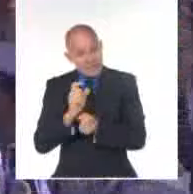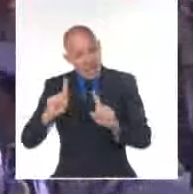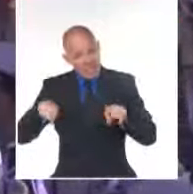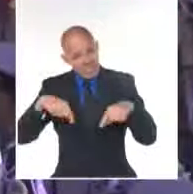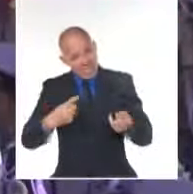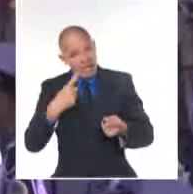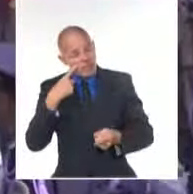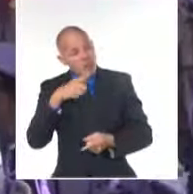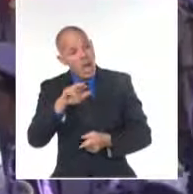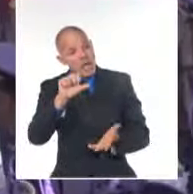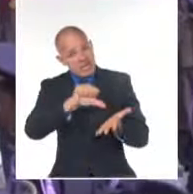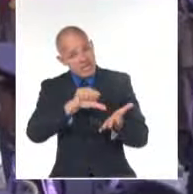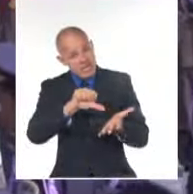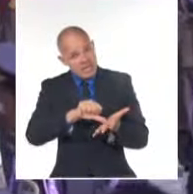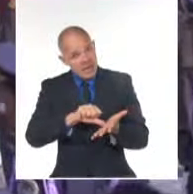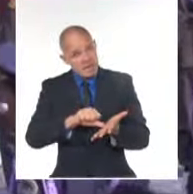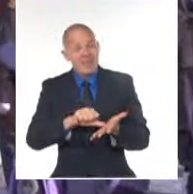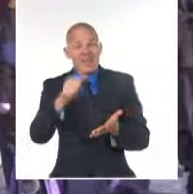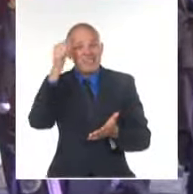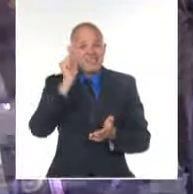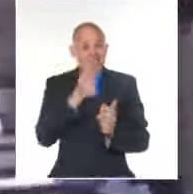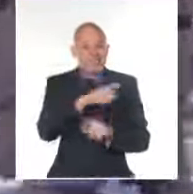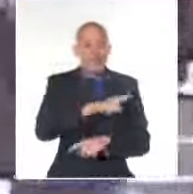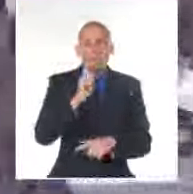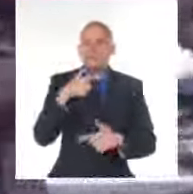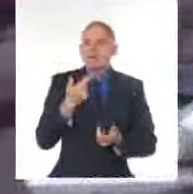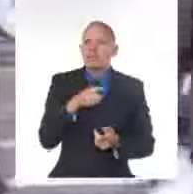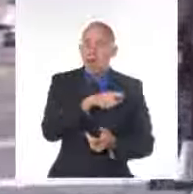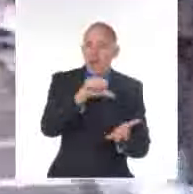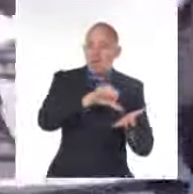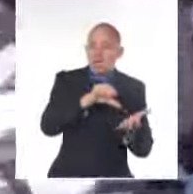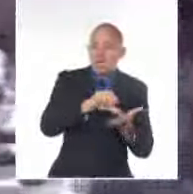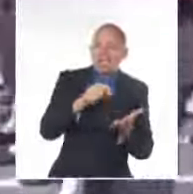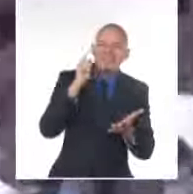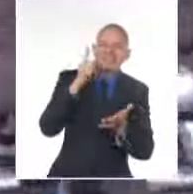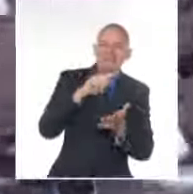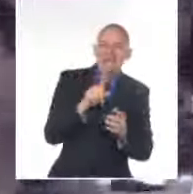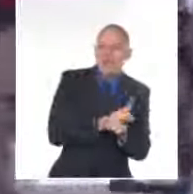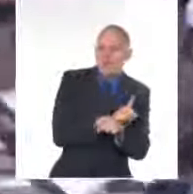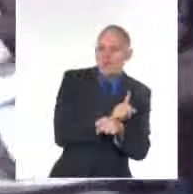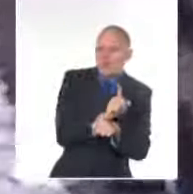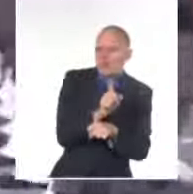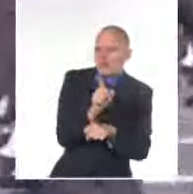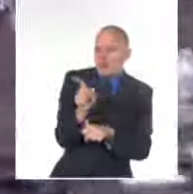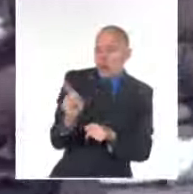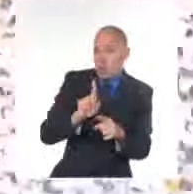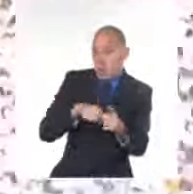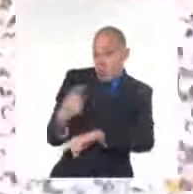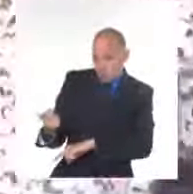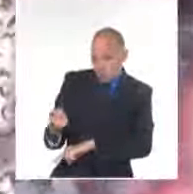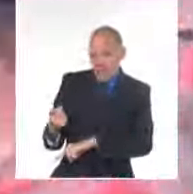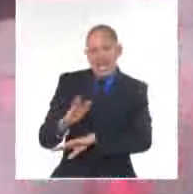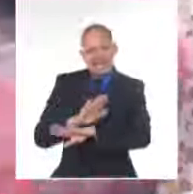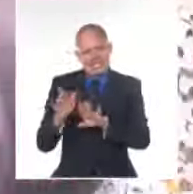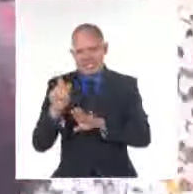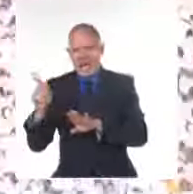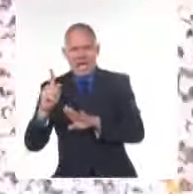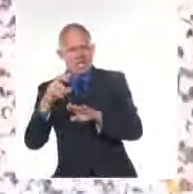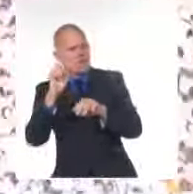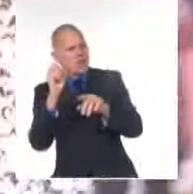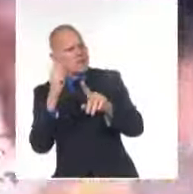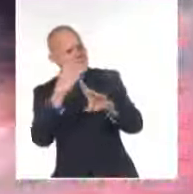la destrucción de su sede diplomática en Damasco con una operación de drones y misiles dirigidos hacia Israel. La mayoría de los proyectiles